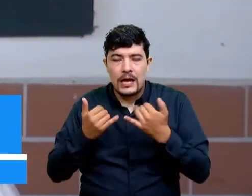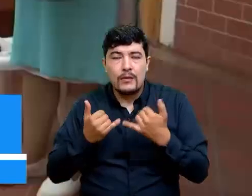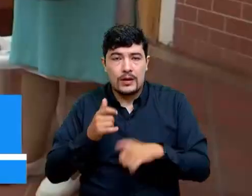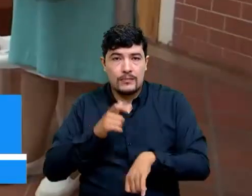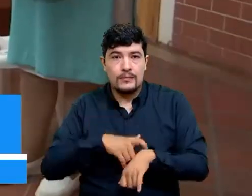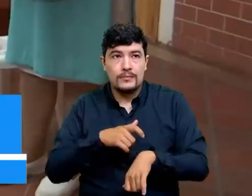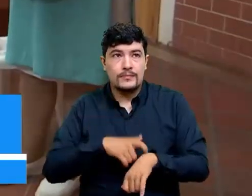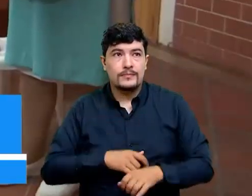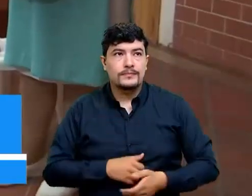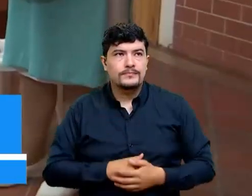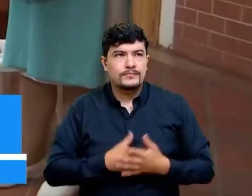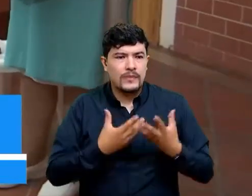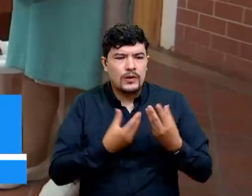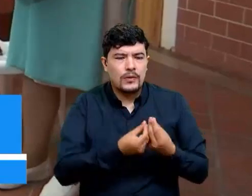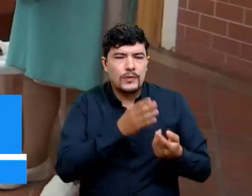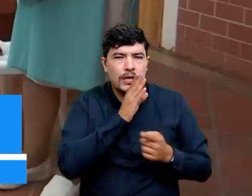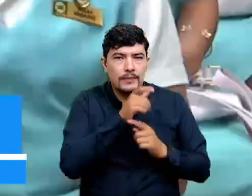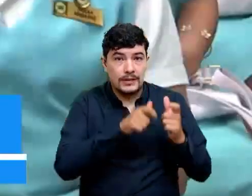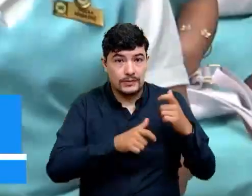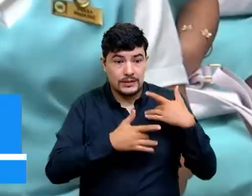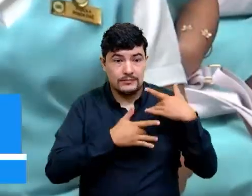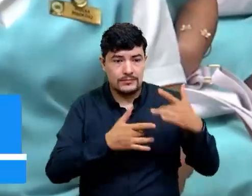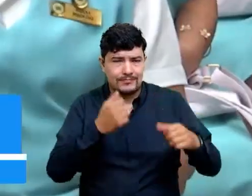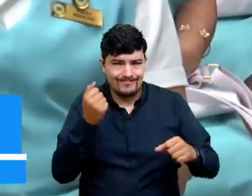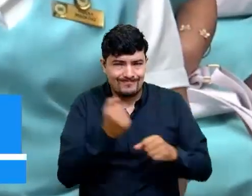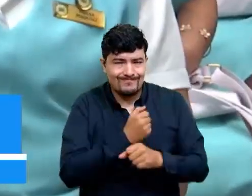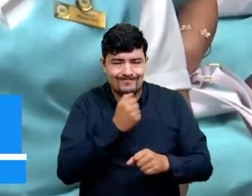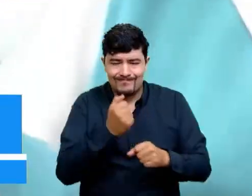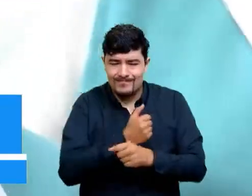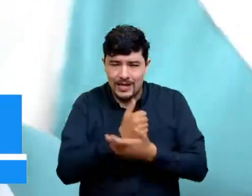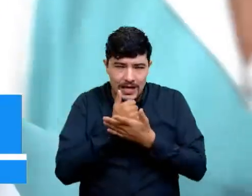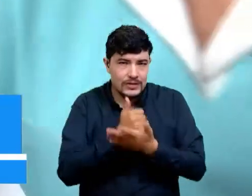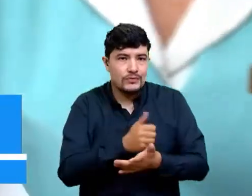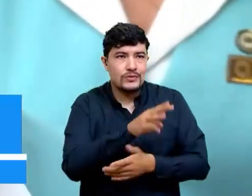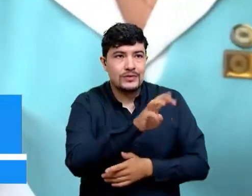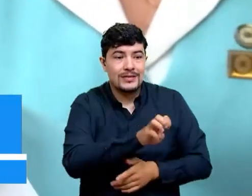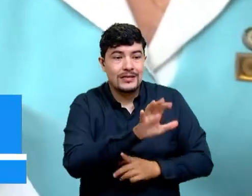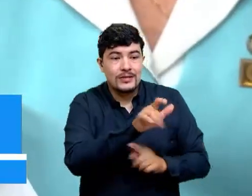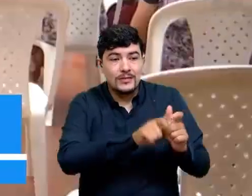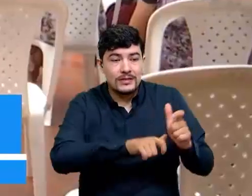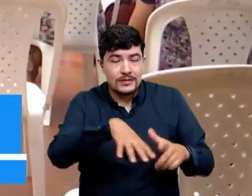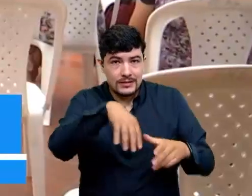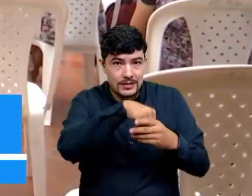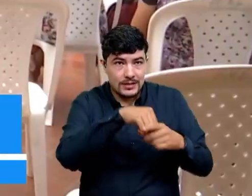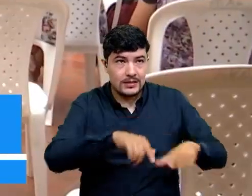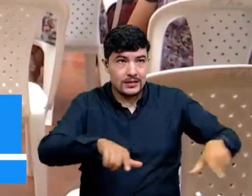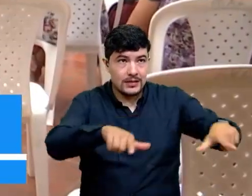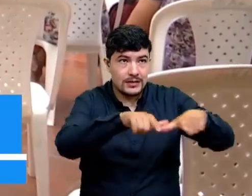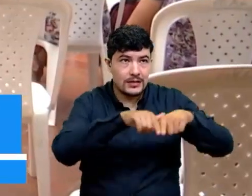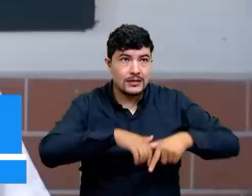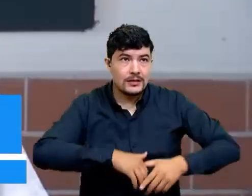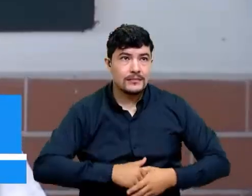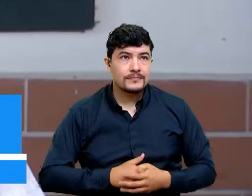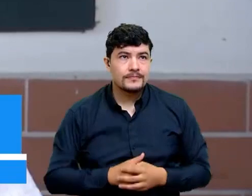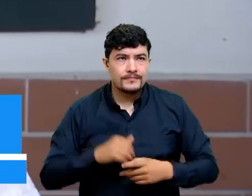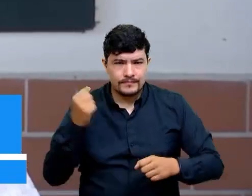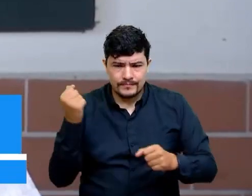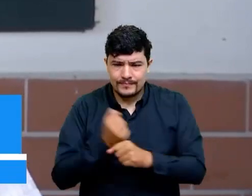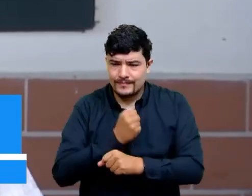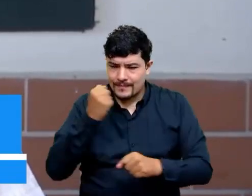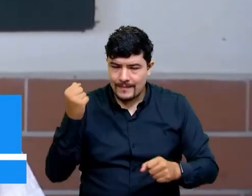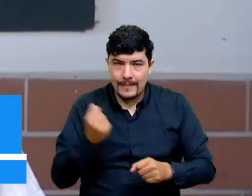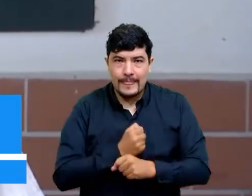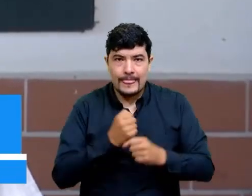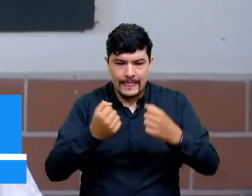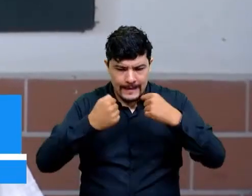momento. Un grupo de voluntarios que trabajan por ayudar a los 85 pacientes que están en las instalaciones. Hemos trabajado muy